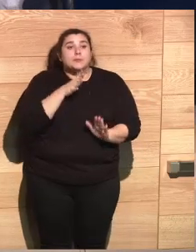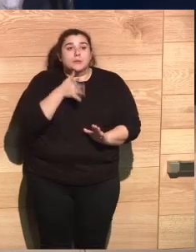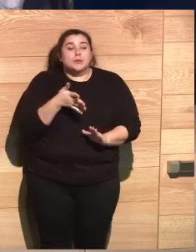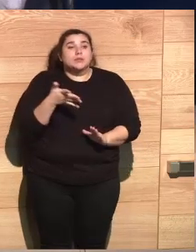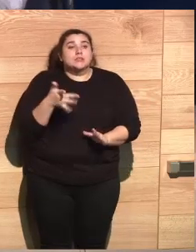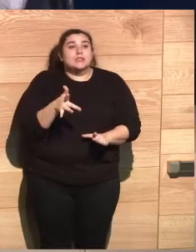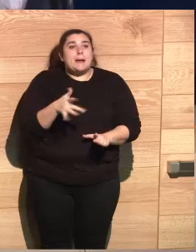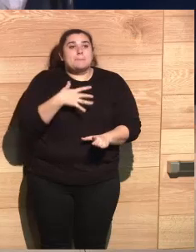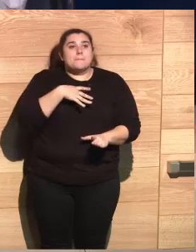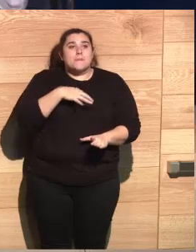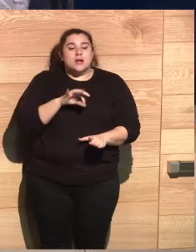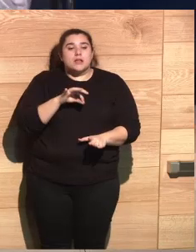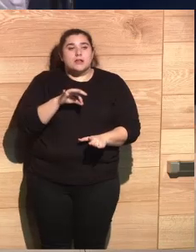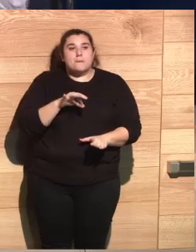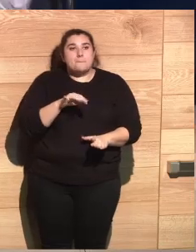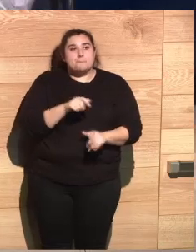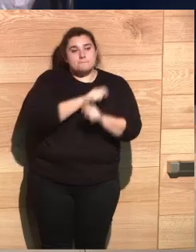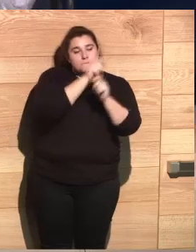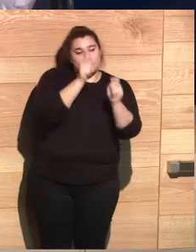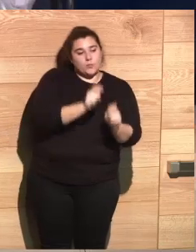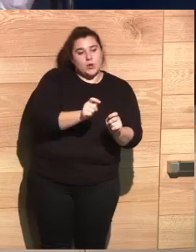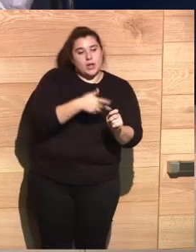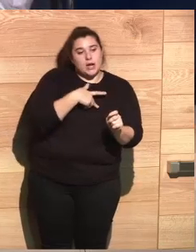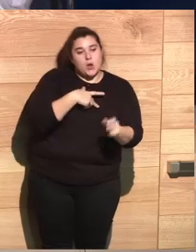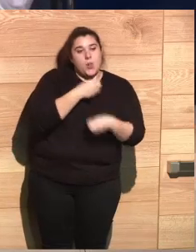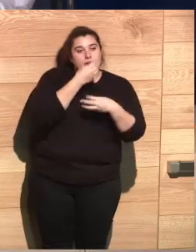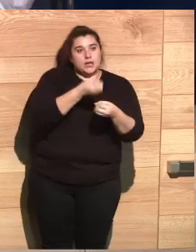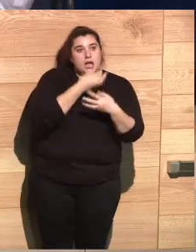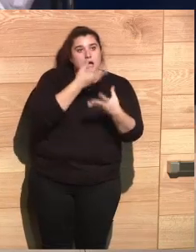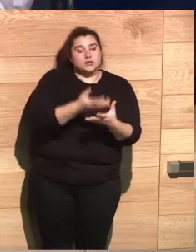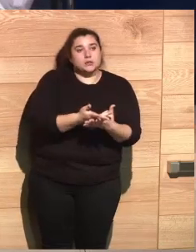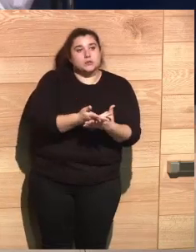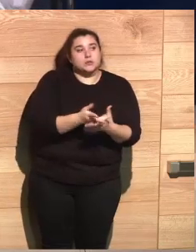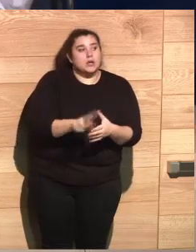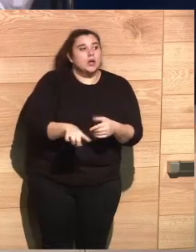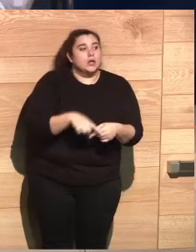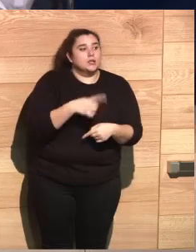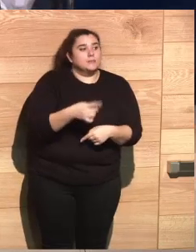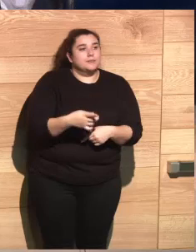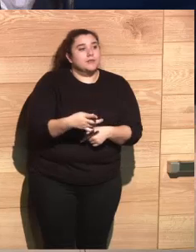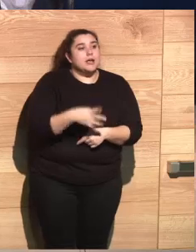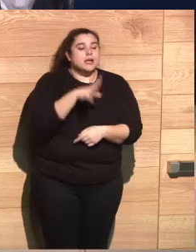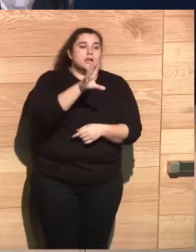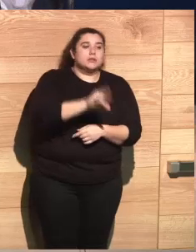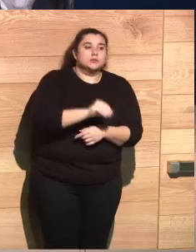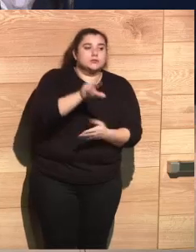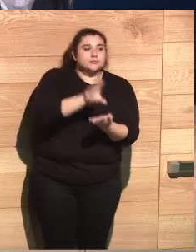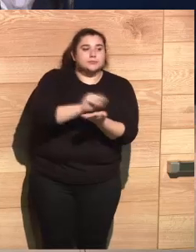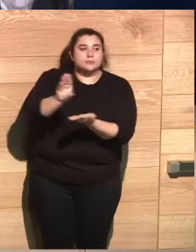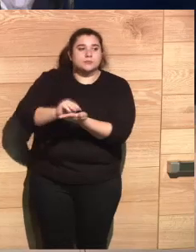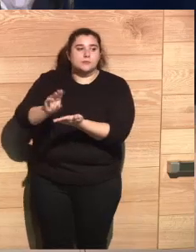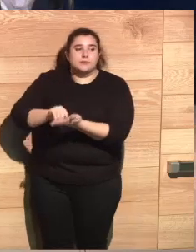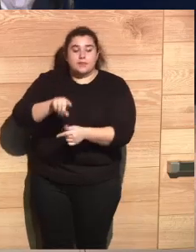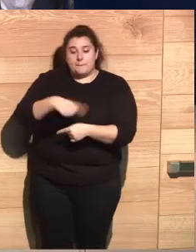quizás todos estos modelos basados en datos, toda esta extracción de datos, no funcione tan bien para vender productos como